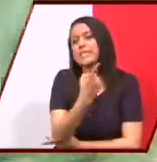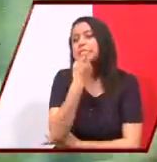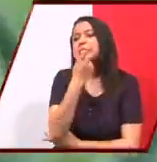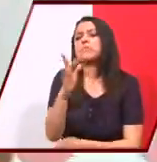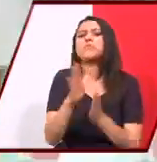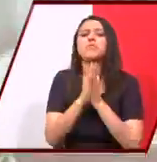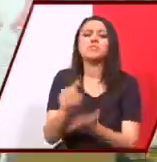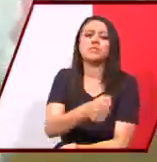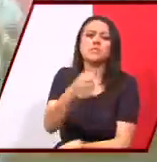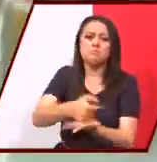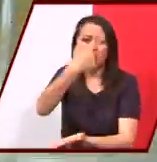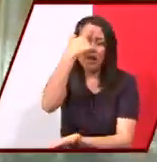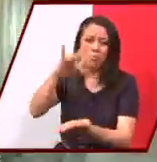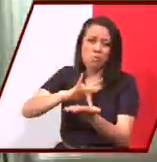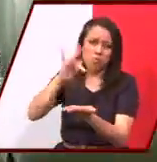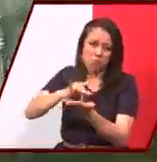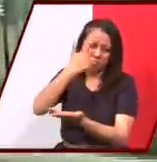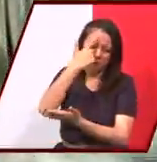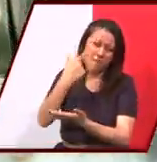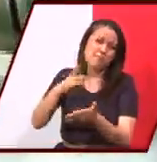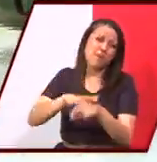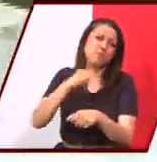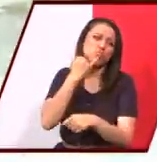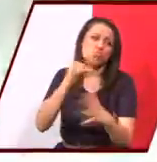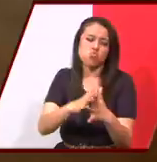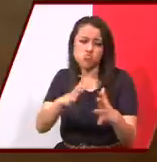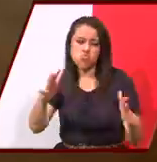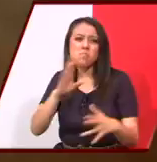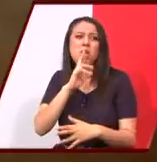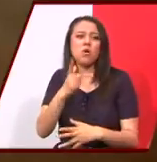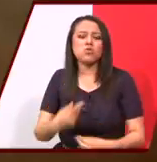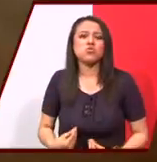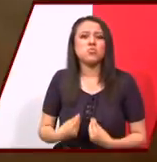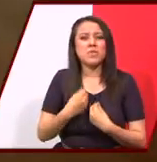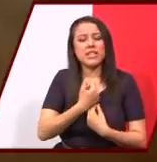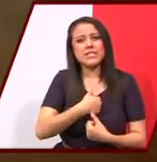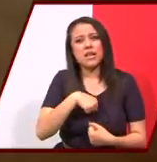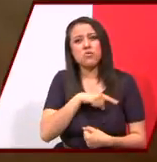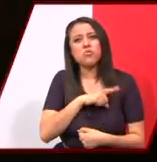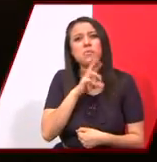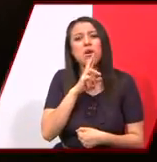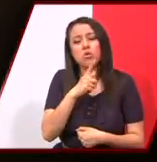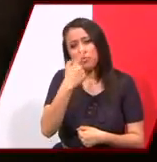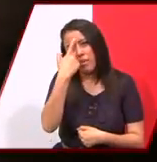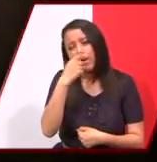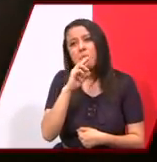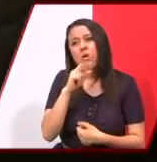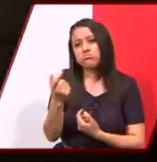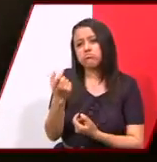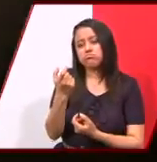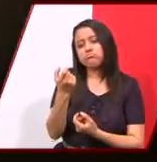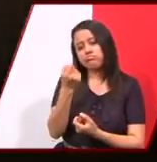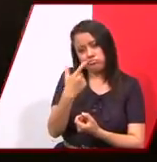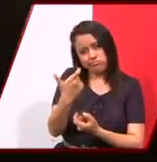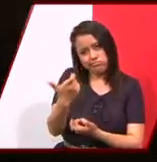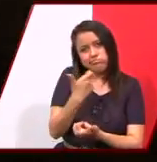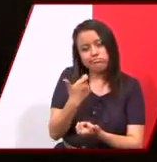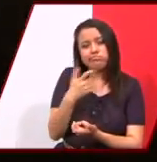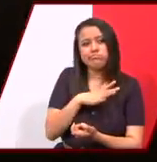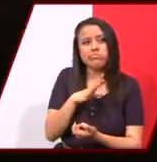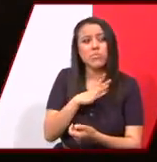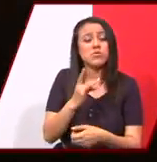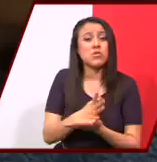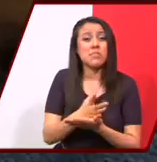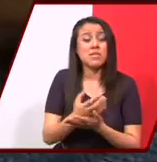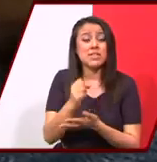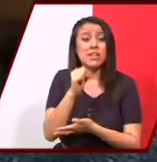cualquier tipo de apoyo para ampliar su negocio de jugos y así lograr mejorar su condición de salud y poder tener un mejor ingreso, pues su puesto de jugos es con lo